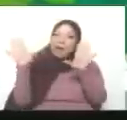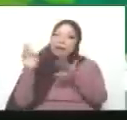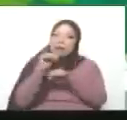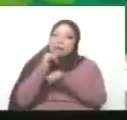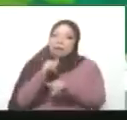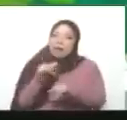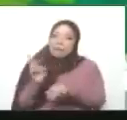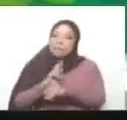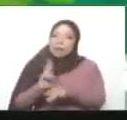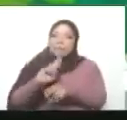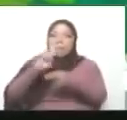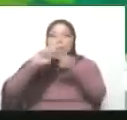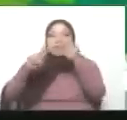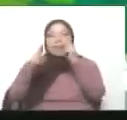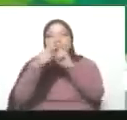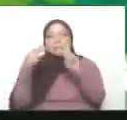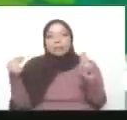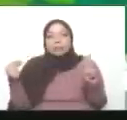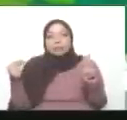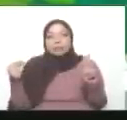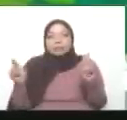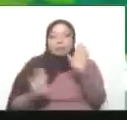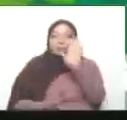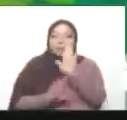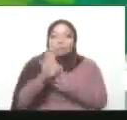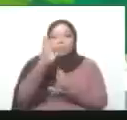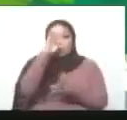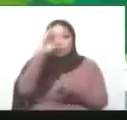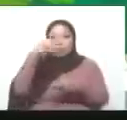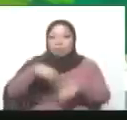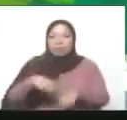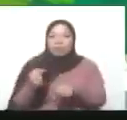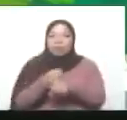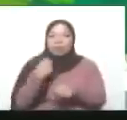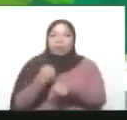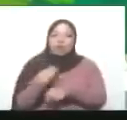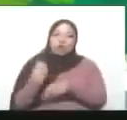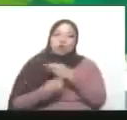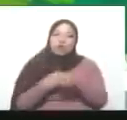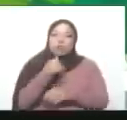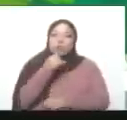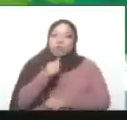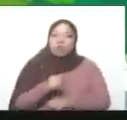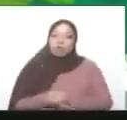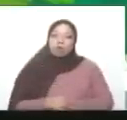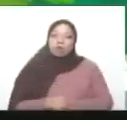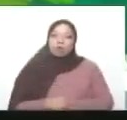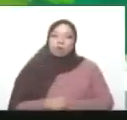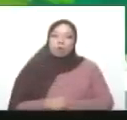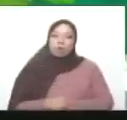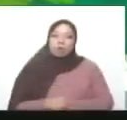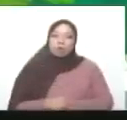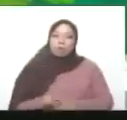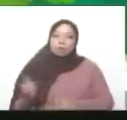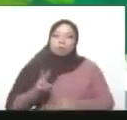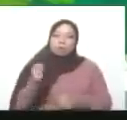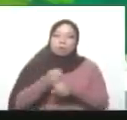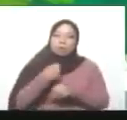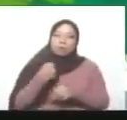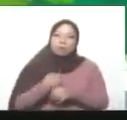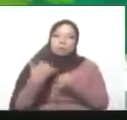de paz para avanzar hacia un acuerdo siempre en el marco del acuerdo de Ginebra en